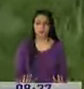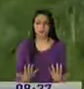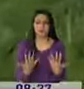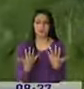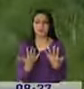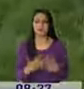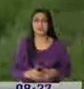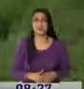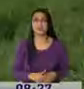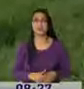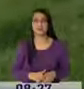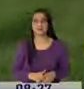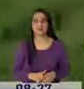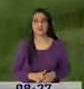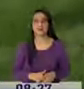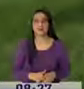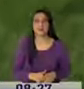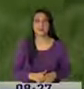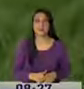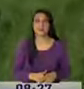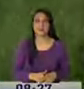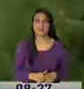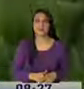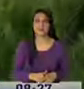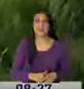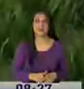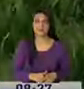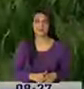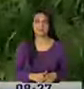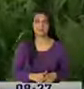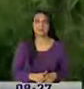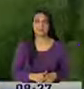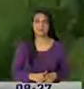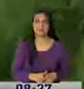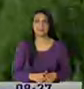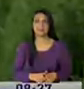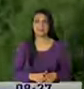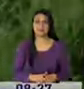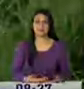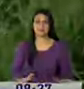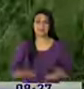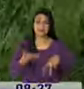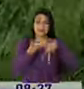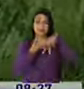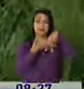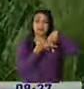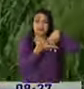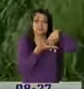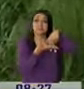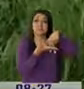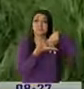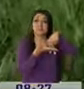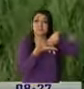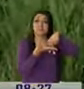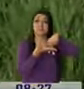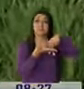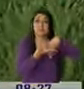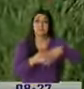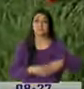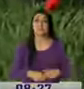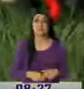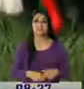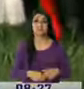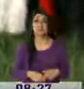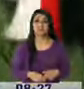hierbas crecidas en este lugar, hasta la rodilla casi, y pues realmente esto se vuelve un foco de inseguridad. Buenos días,